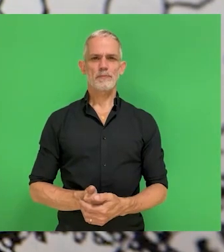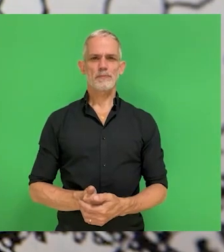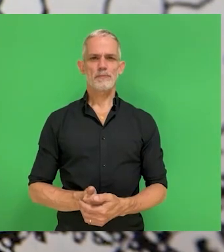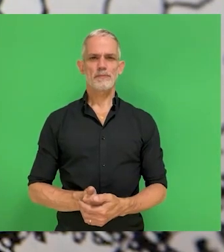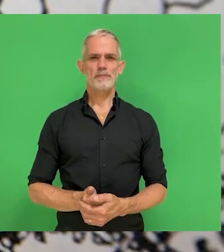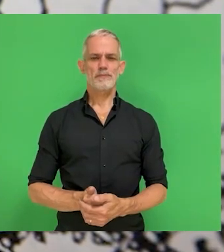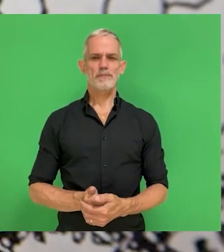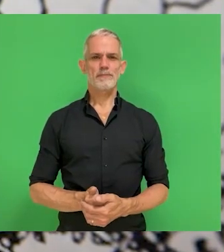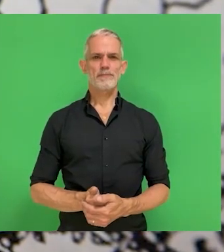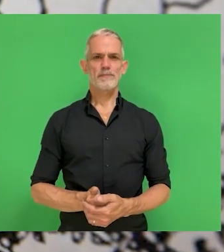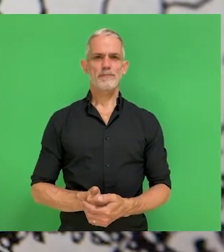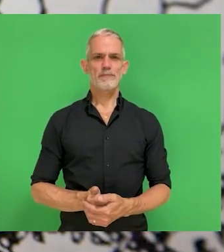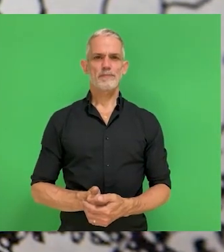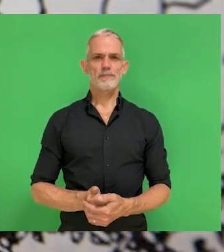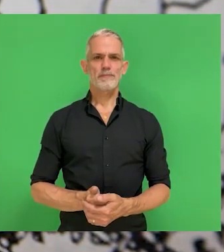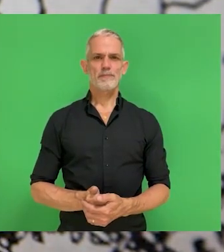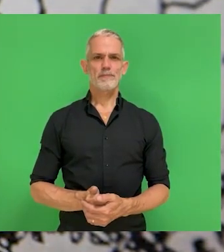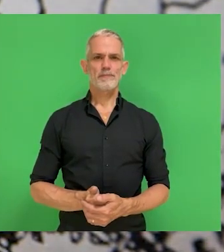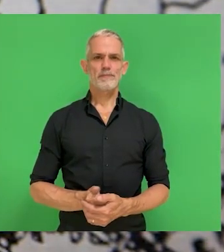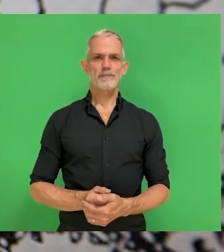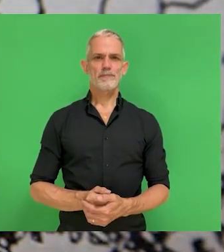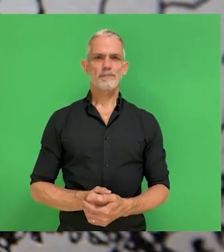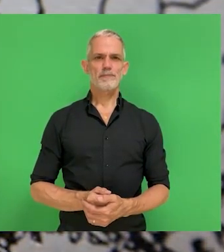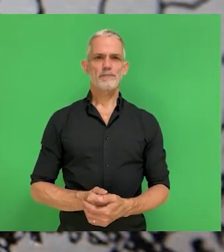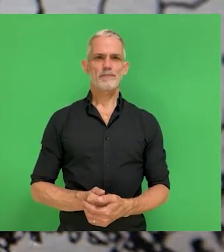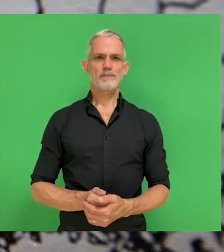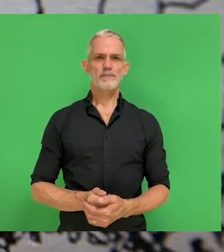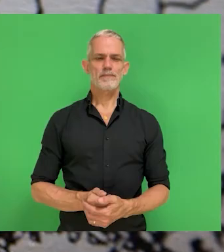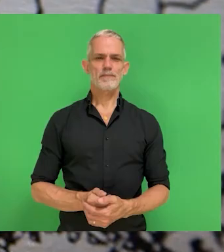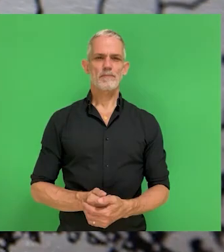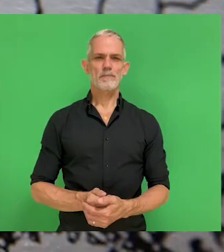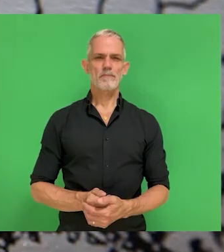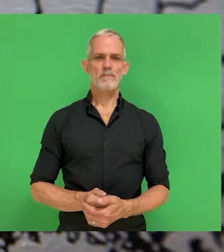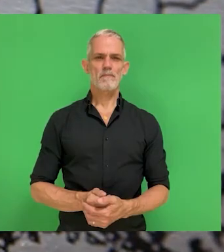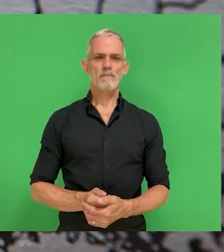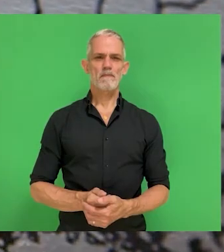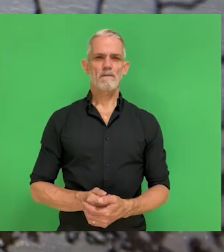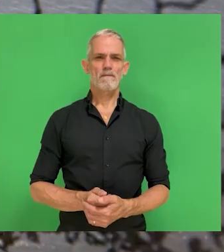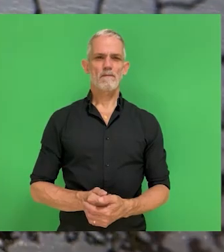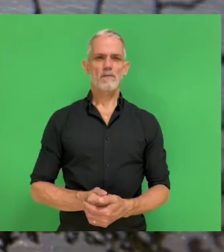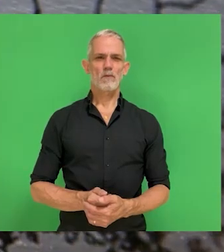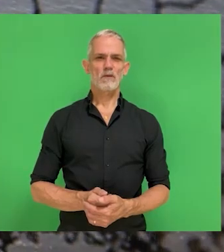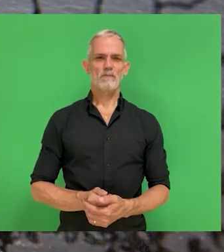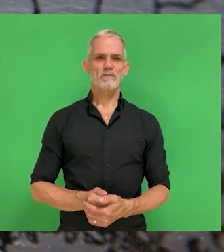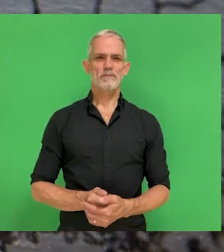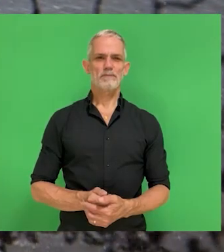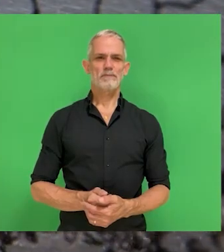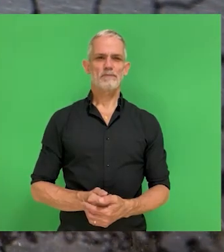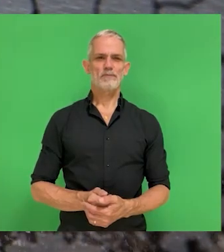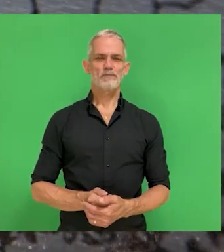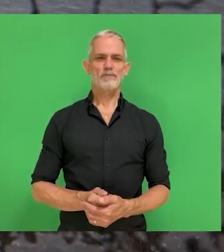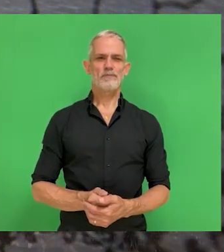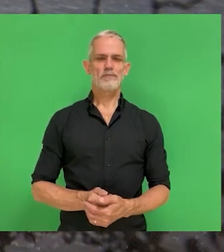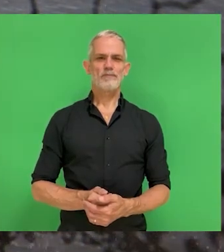Mapa geológico en el que están marcados el río Alto Paraná, la divisoria de aguas y las localidades de Panambí y